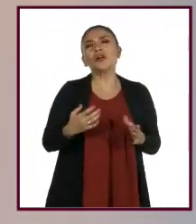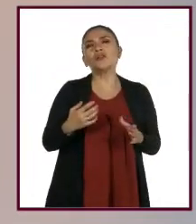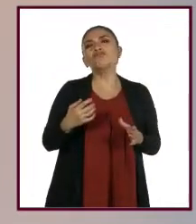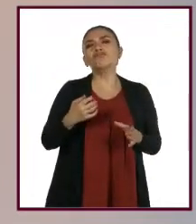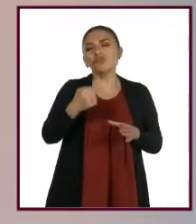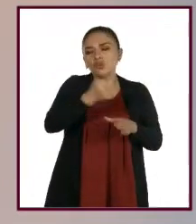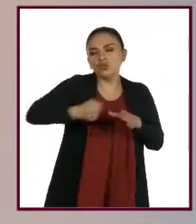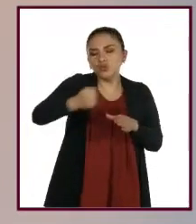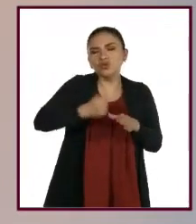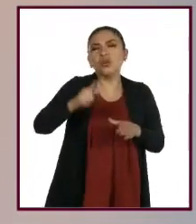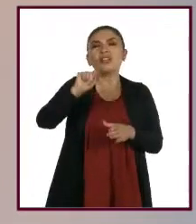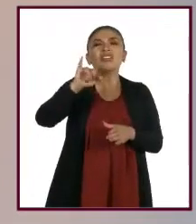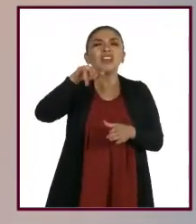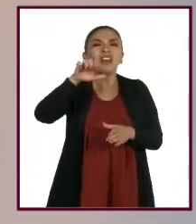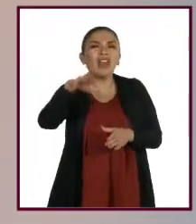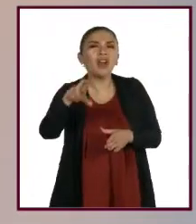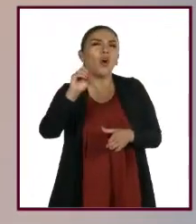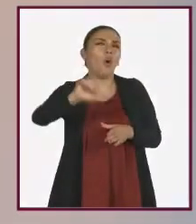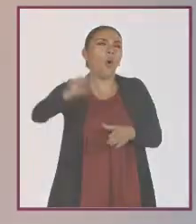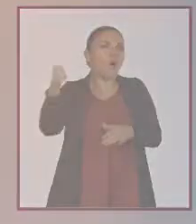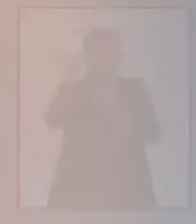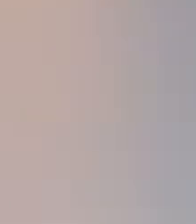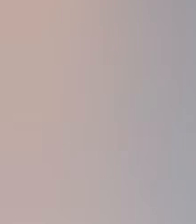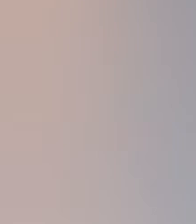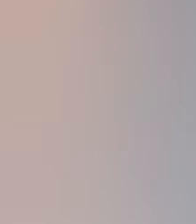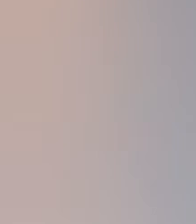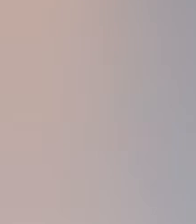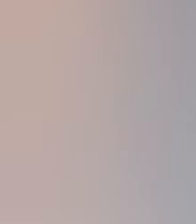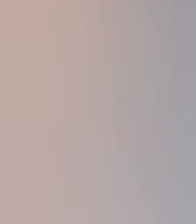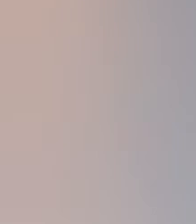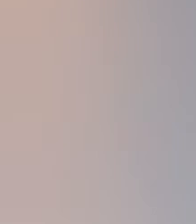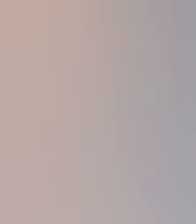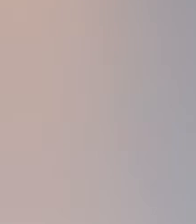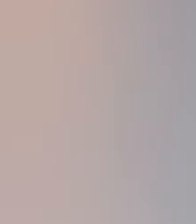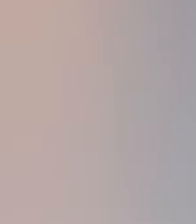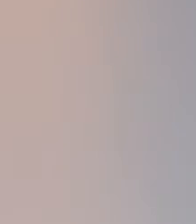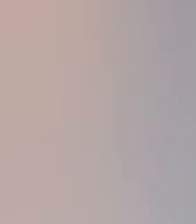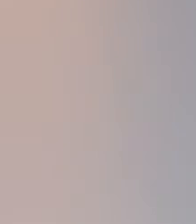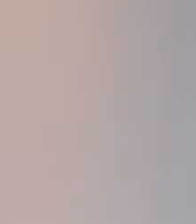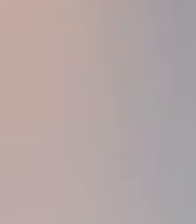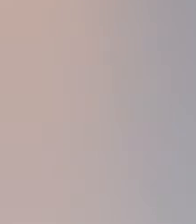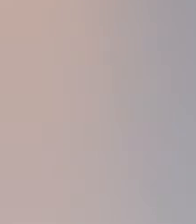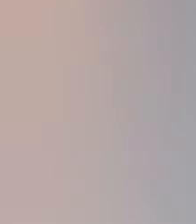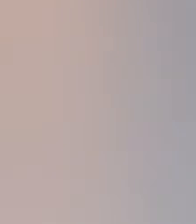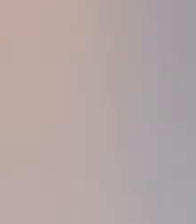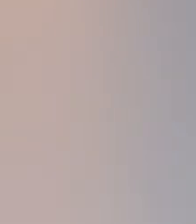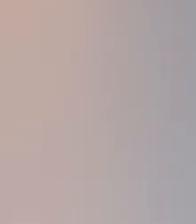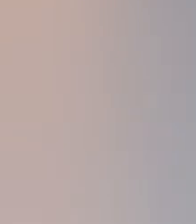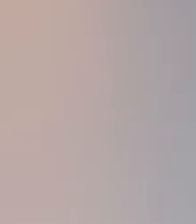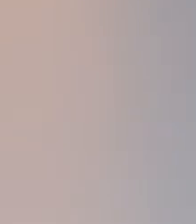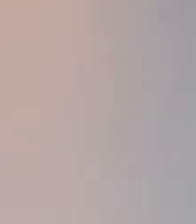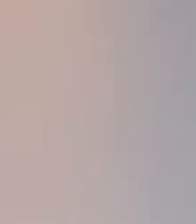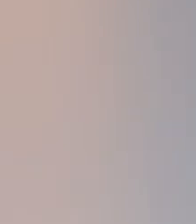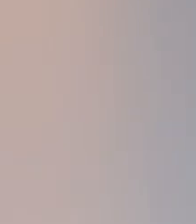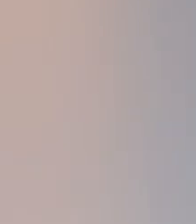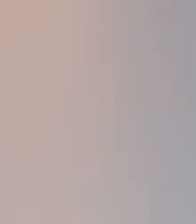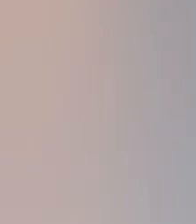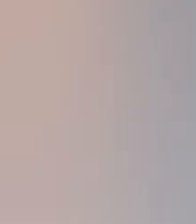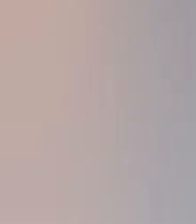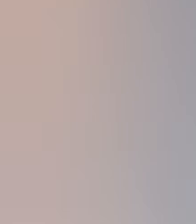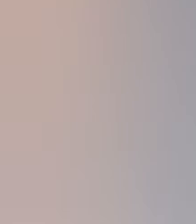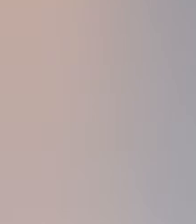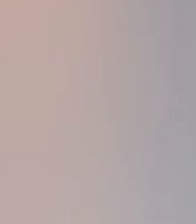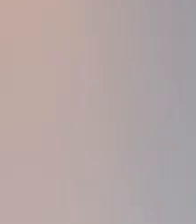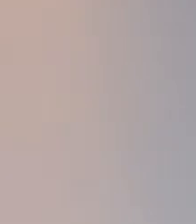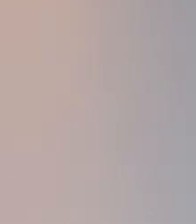disolvente como thinner o algún otro tipo de sustancia. Entonces creo que esto es importante, identificar primero para conocer y